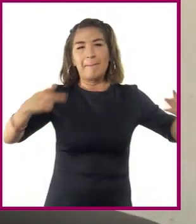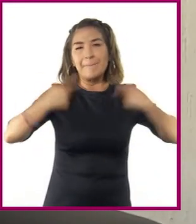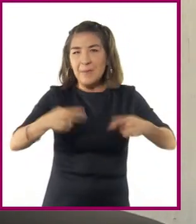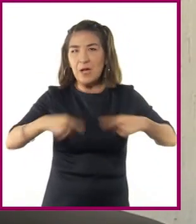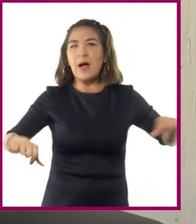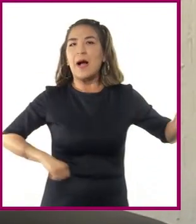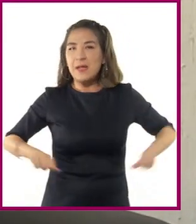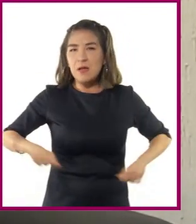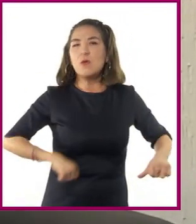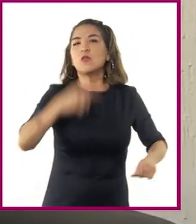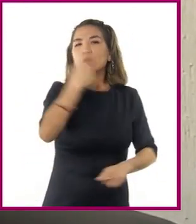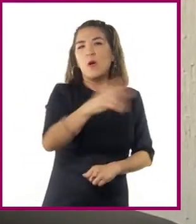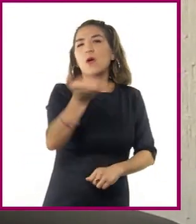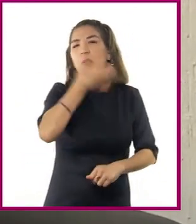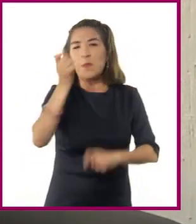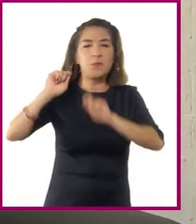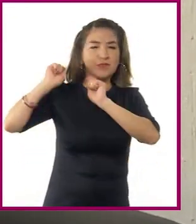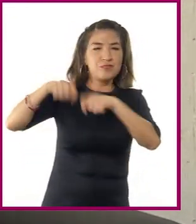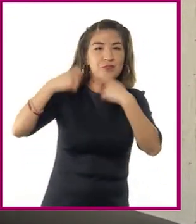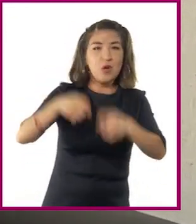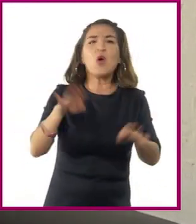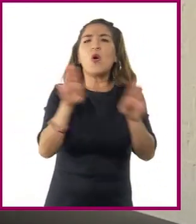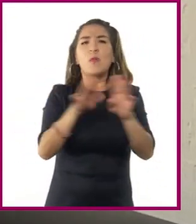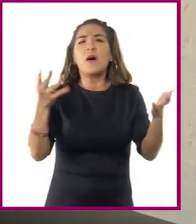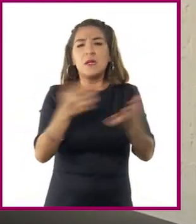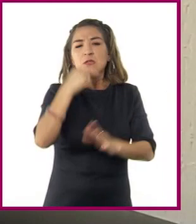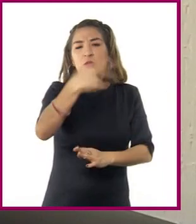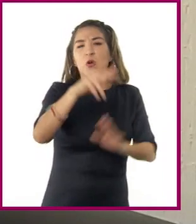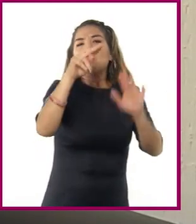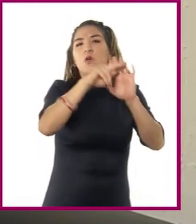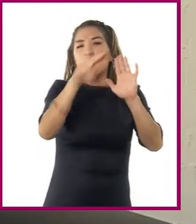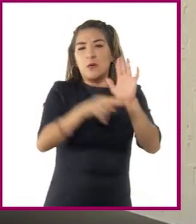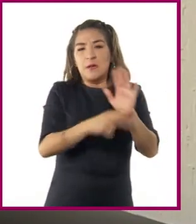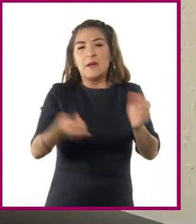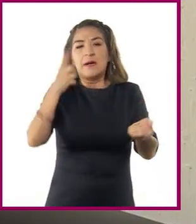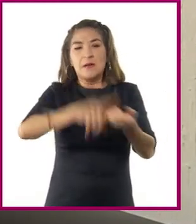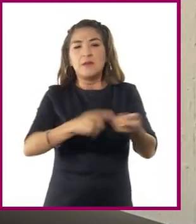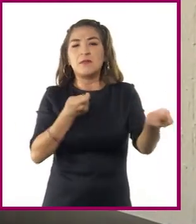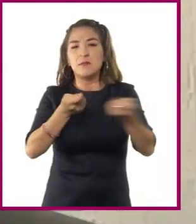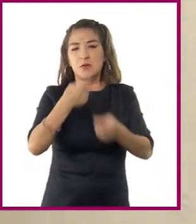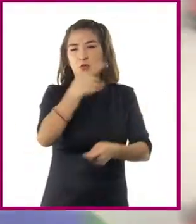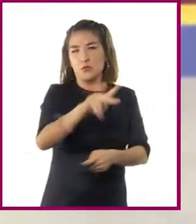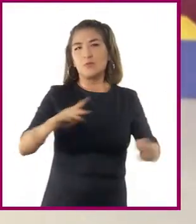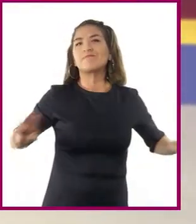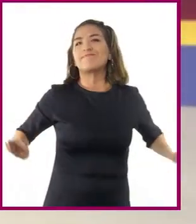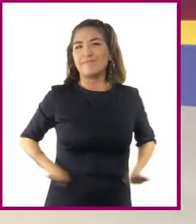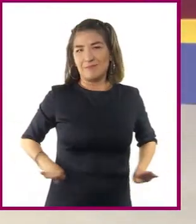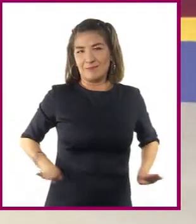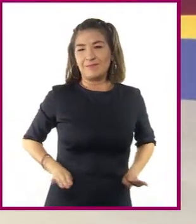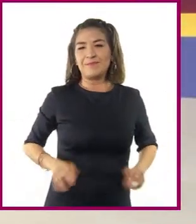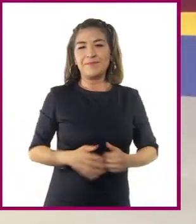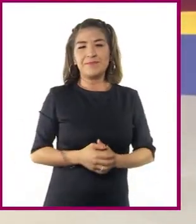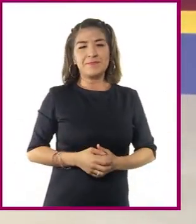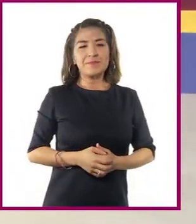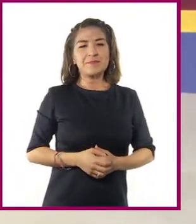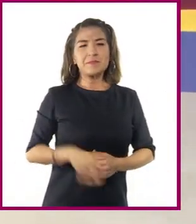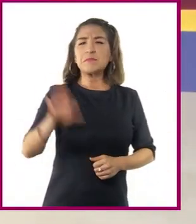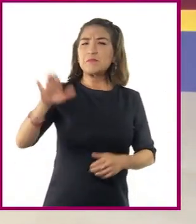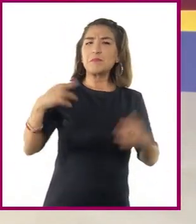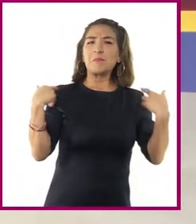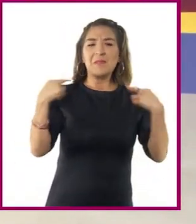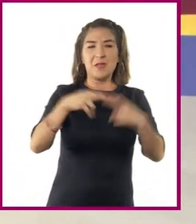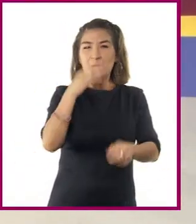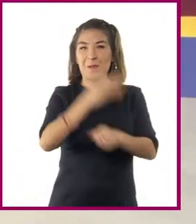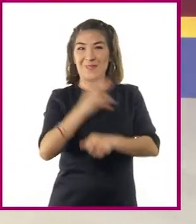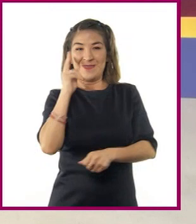sus costumbres. Las pone en práctica a través de estas normas a la sociedad para regular su conducta. Maestra,